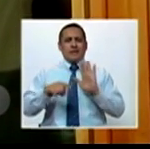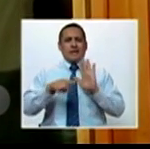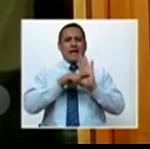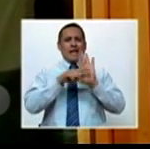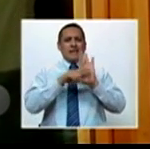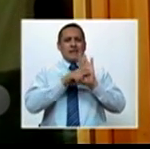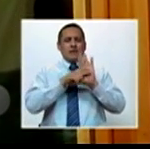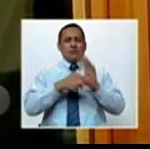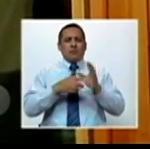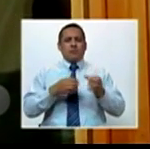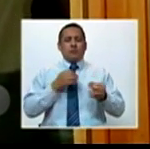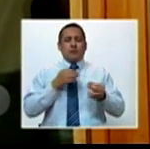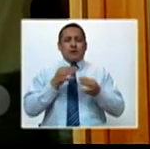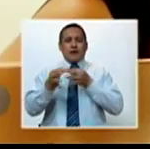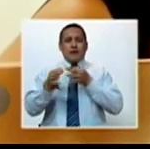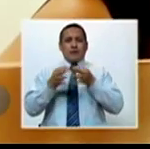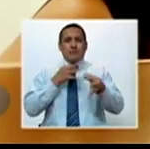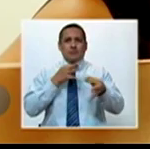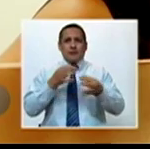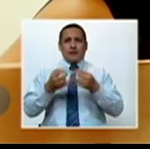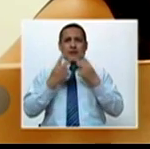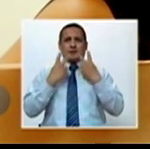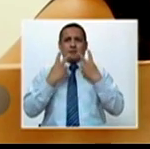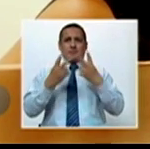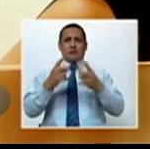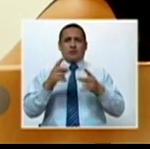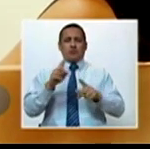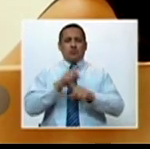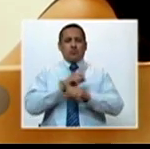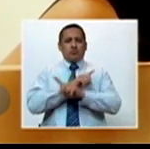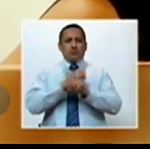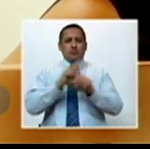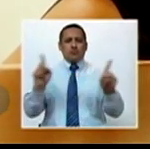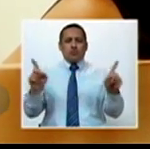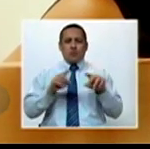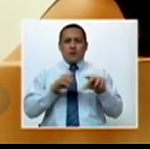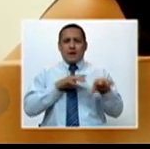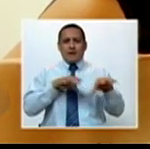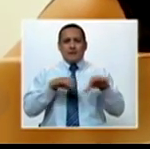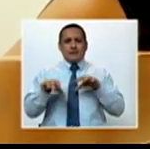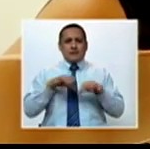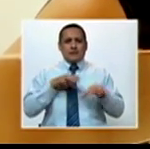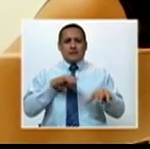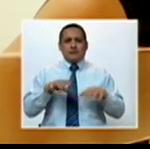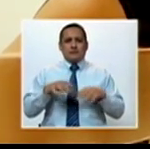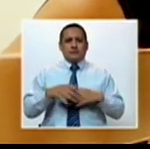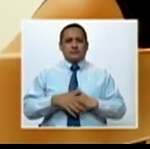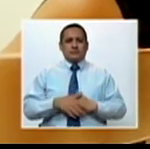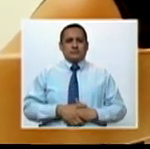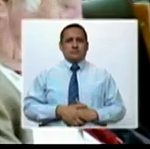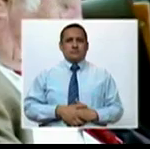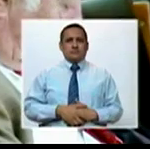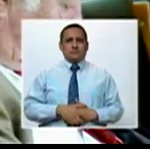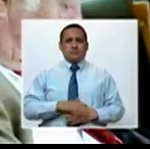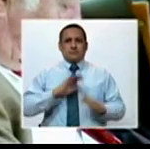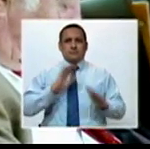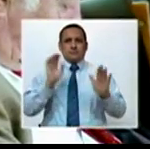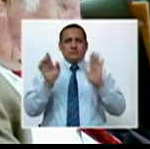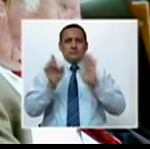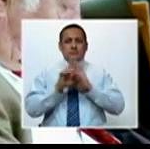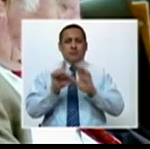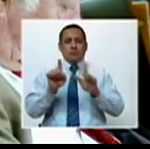negativo, pues indica un no hacer. El